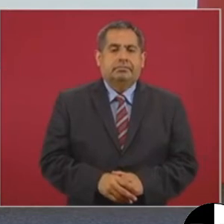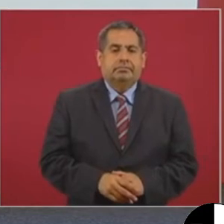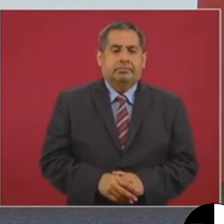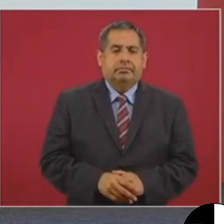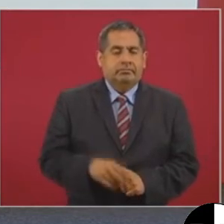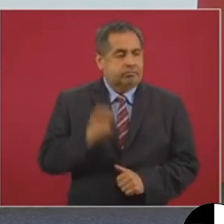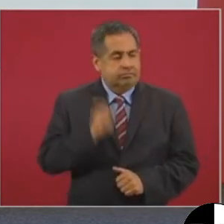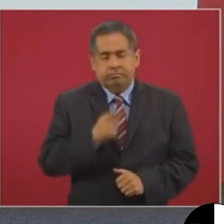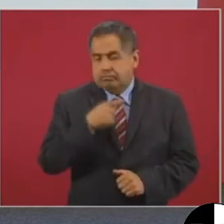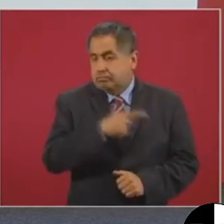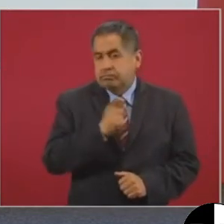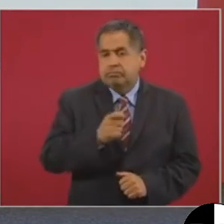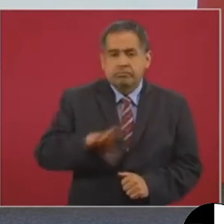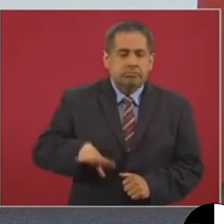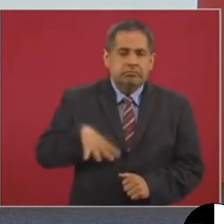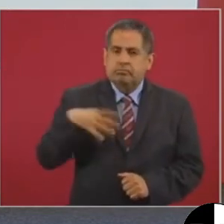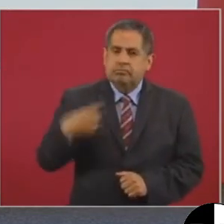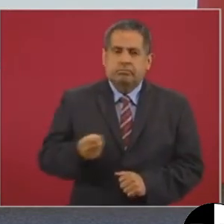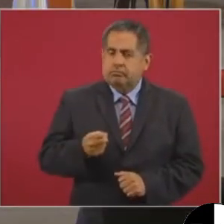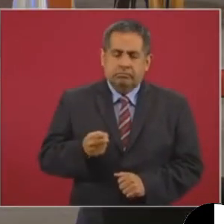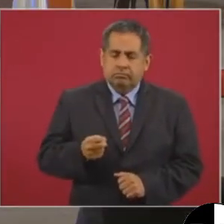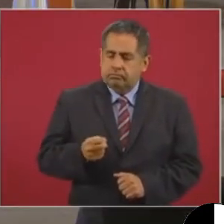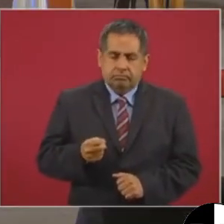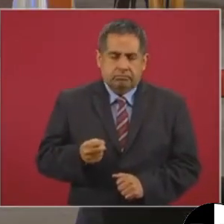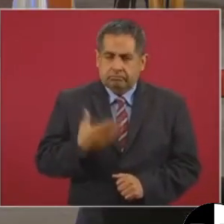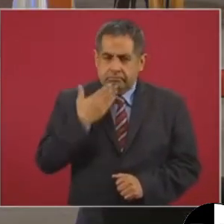Es un abuso, ¿sí?, a